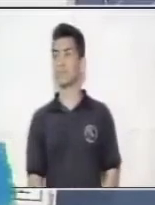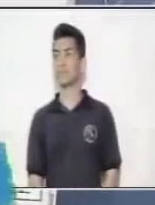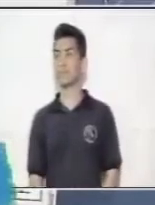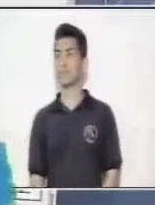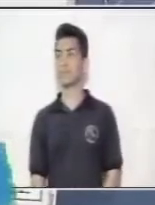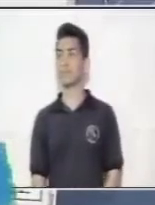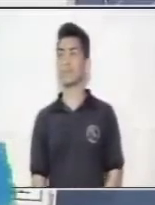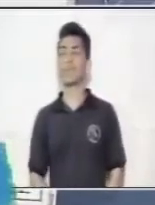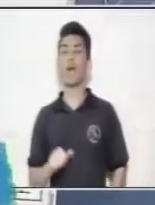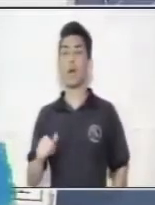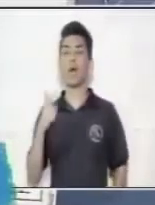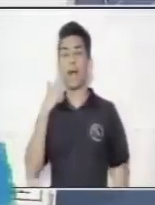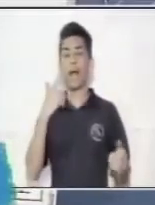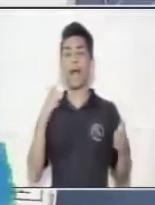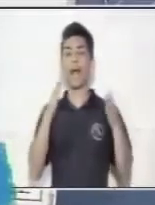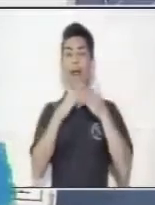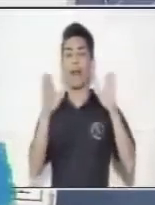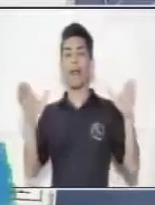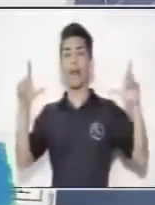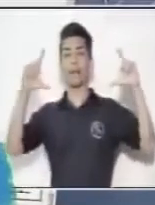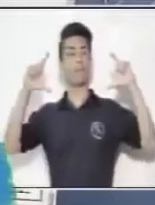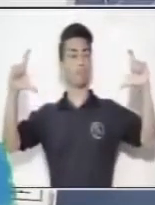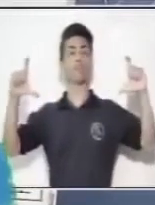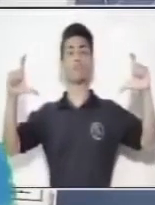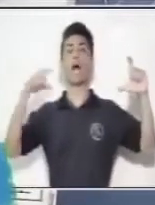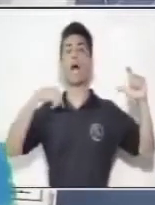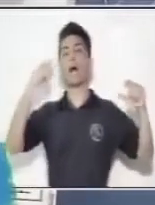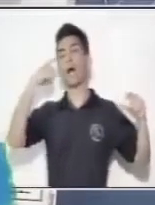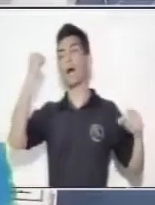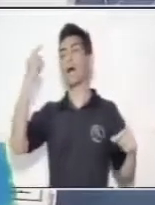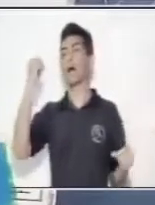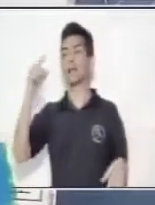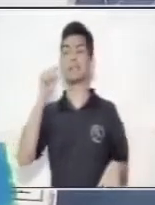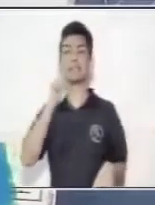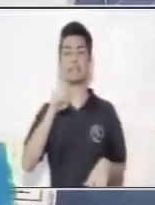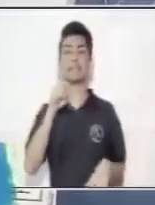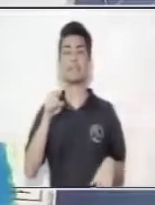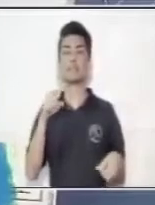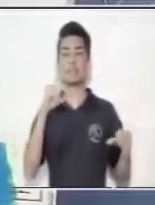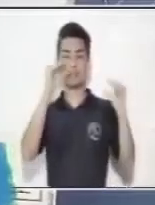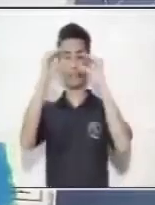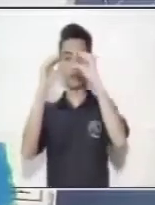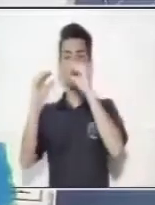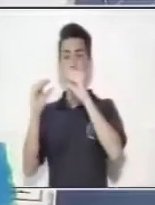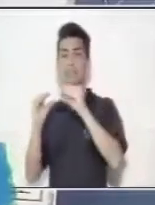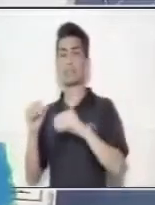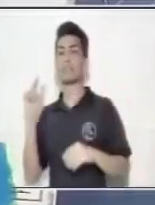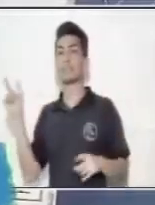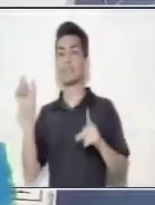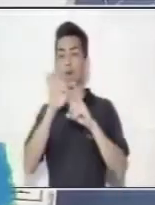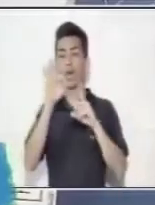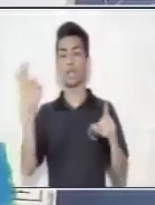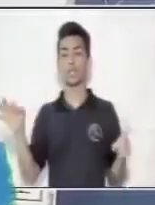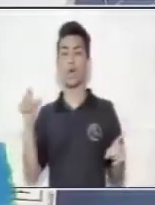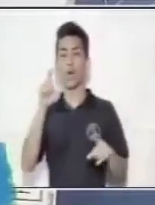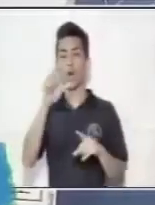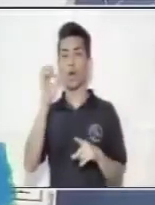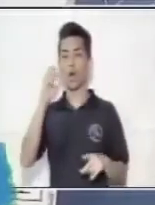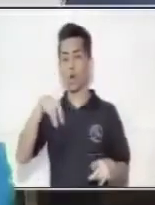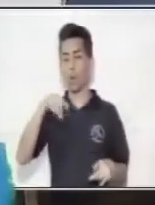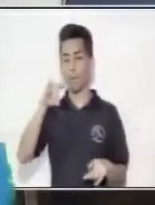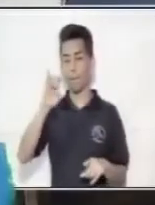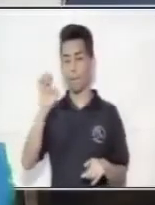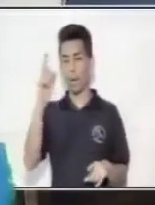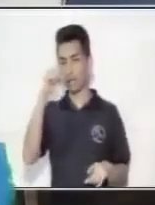forma general en corchetes para que nosotros sepamos que esta estructura es una oración compuesta